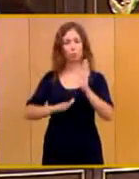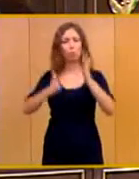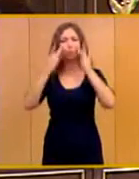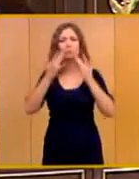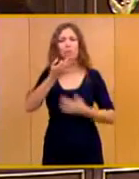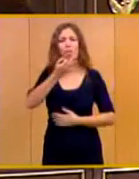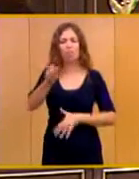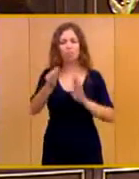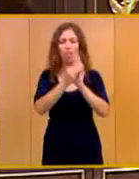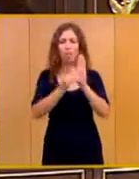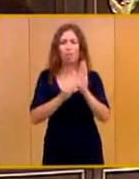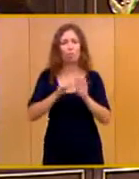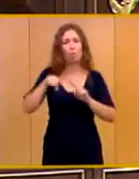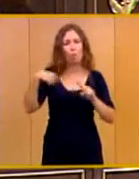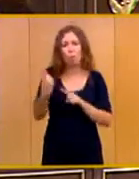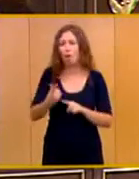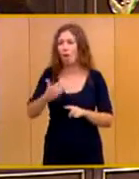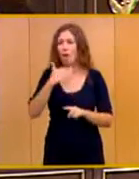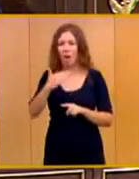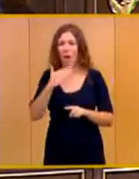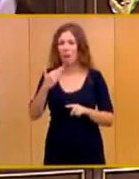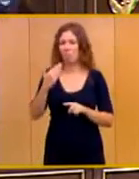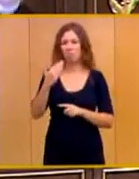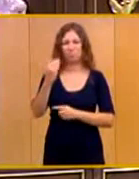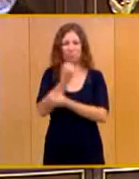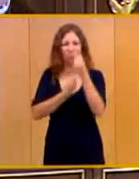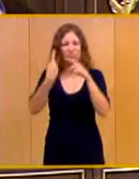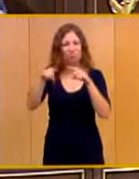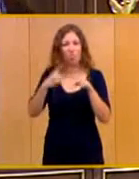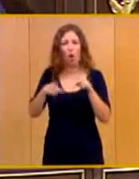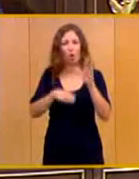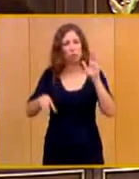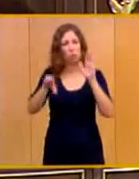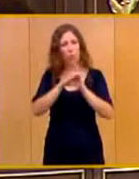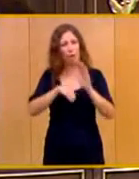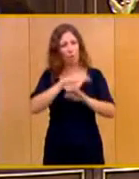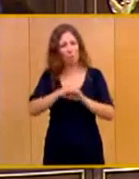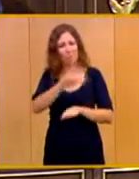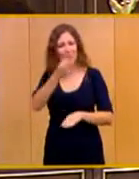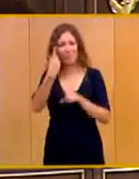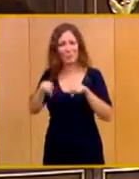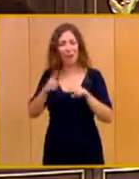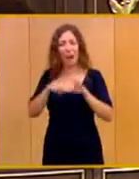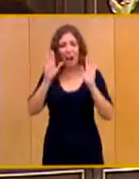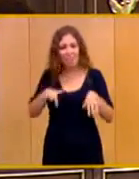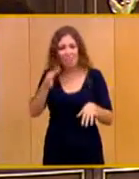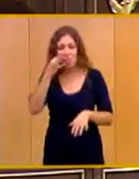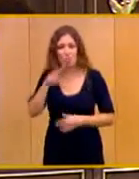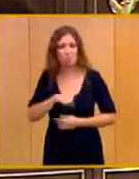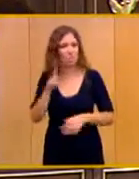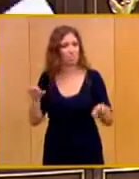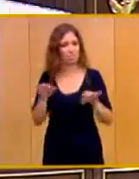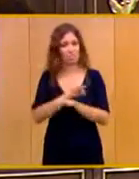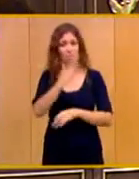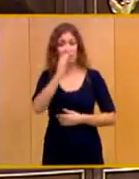libre de cualquier contaminación inconstitucional. ¿Cómo se puede confiar en usted? Señor Rodríguez